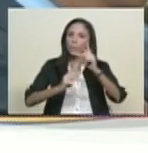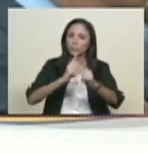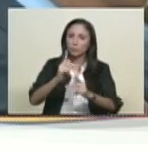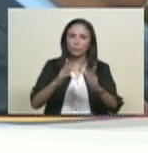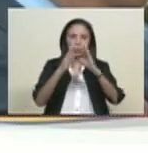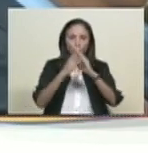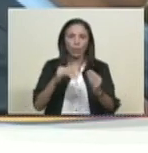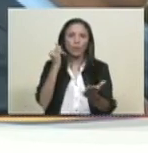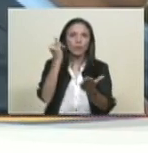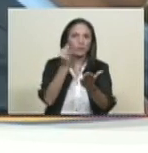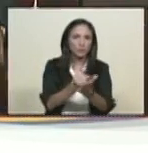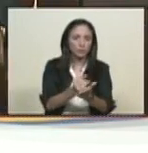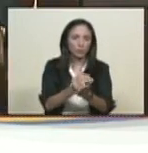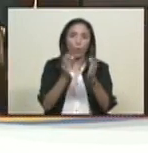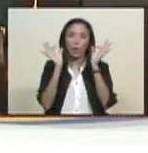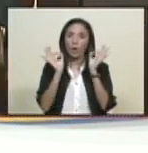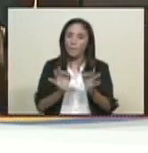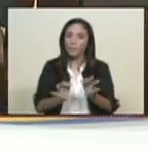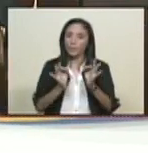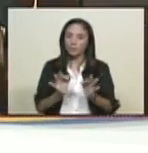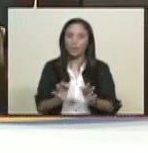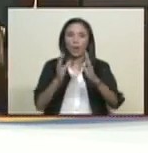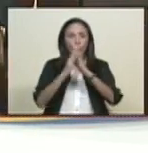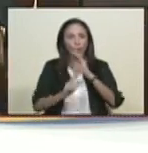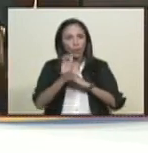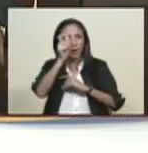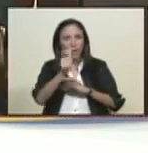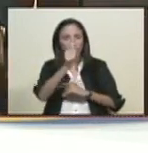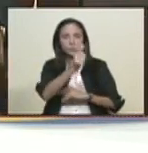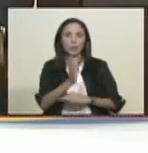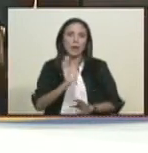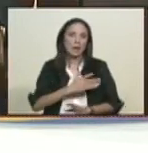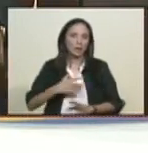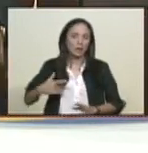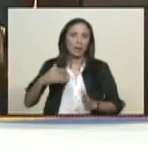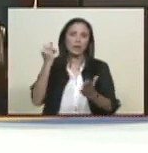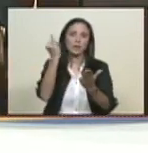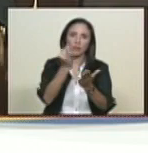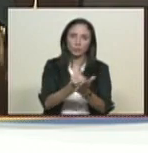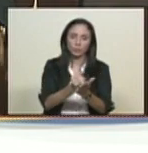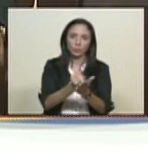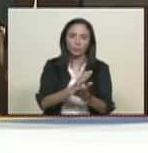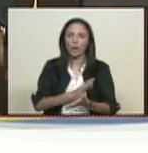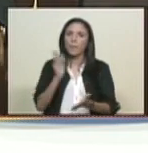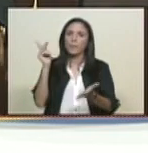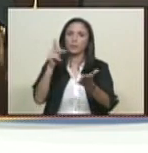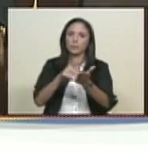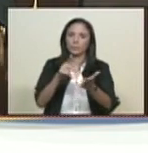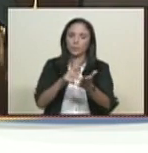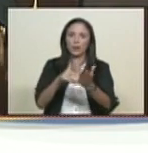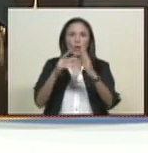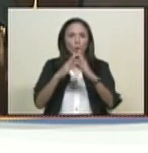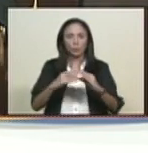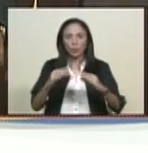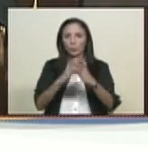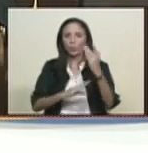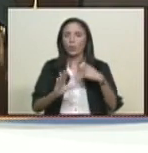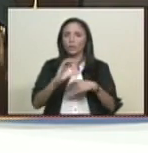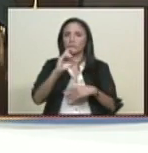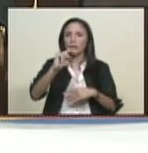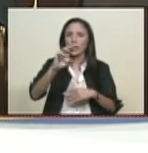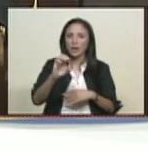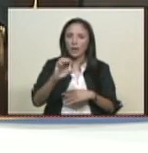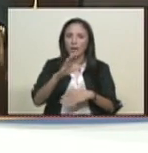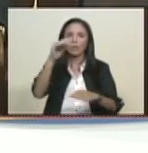de inscripción especial para todos aquellos venezolanos y venezolanas que quieran participar en el registro electoral